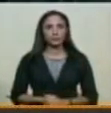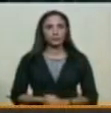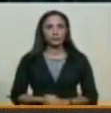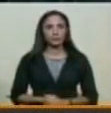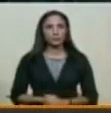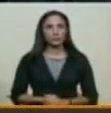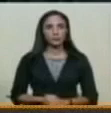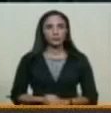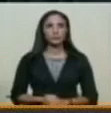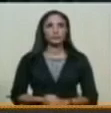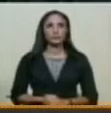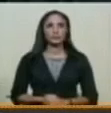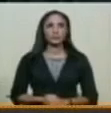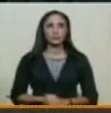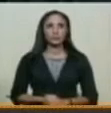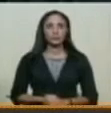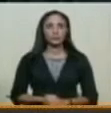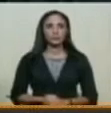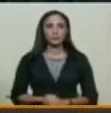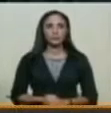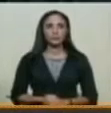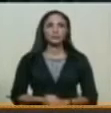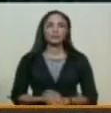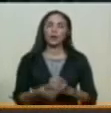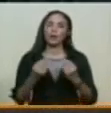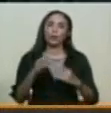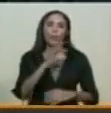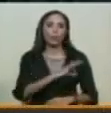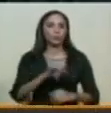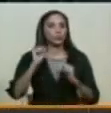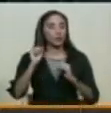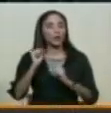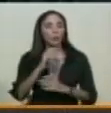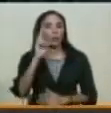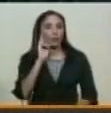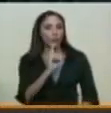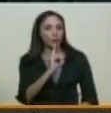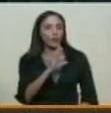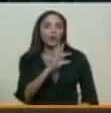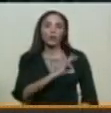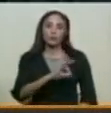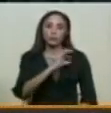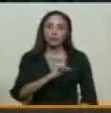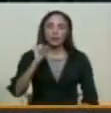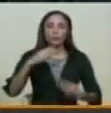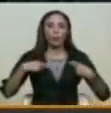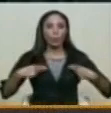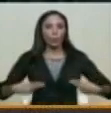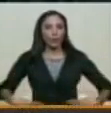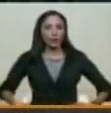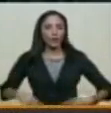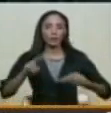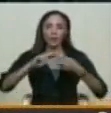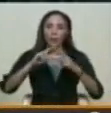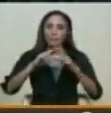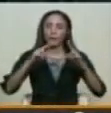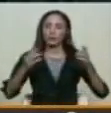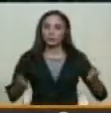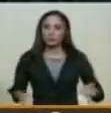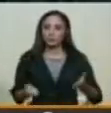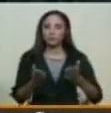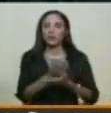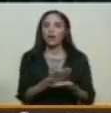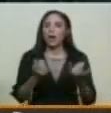Maduro, es la ratificación del socialismo bolivariano, de un socialismo humanista, pacifista, que ponga el